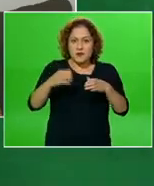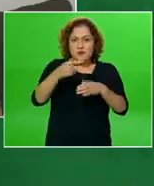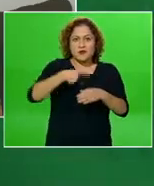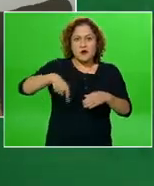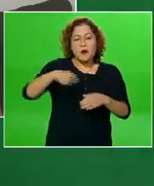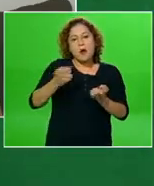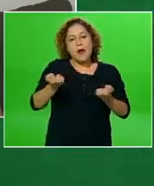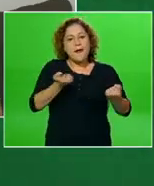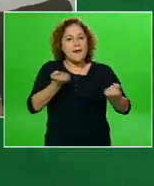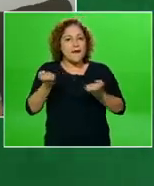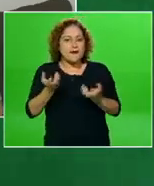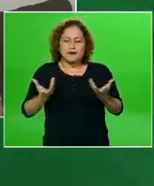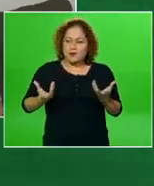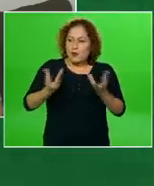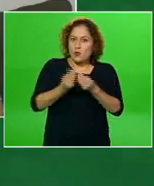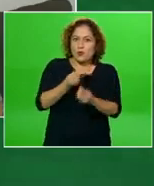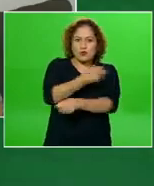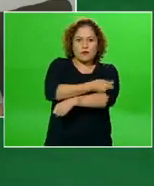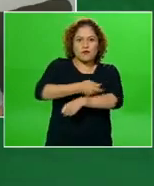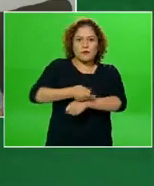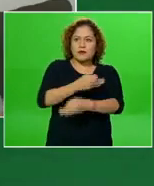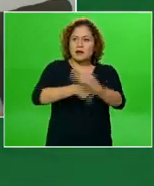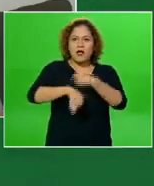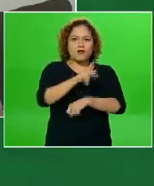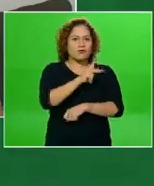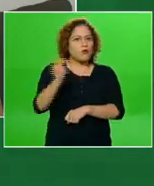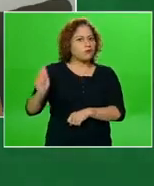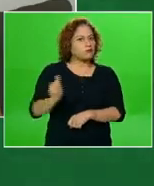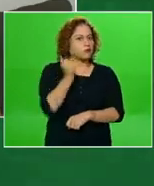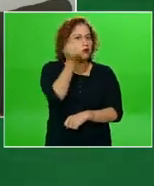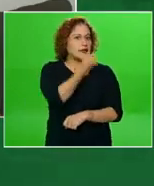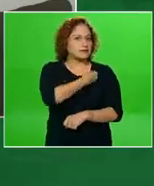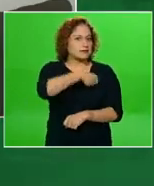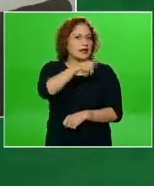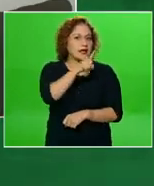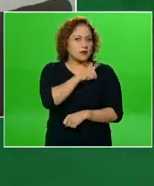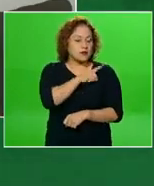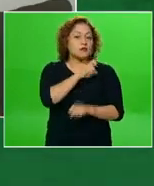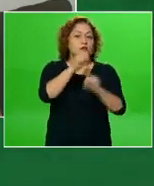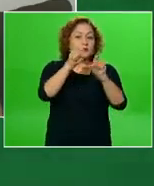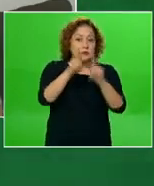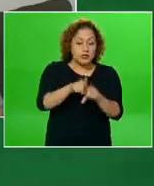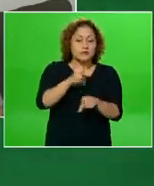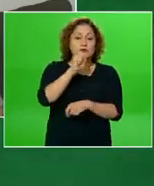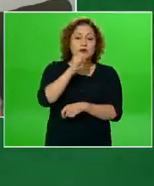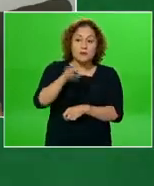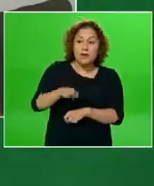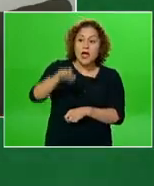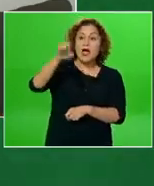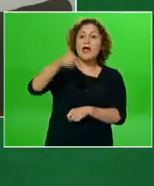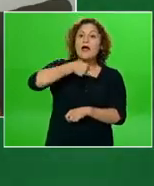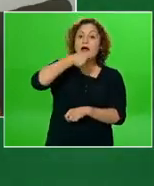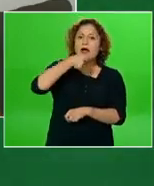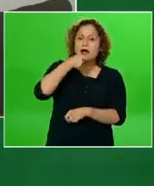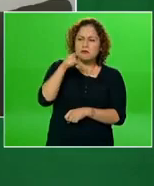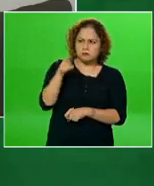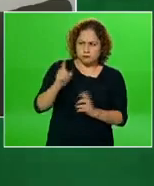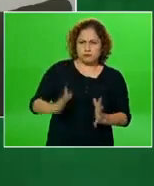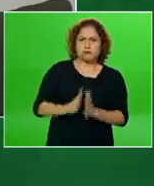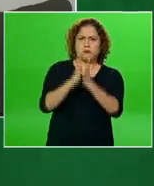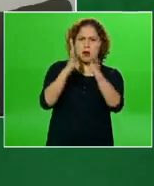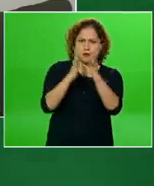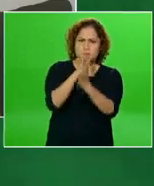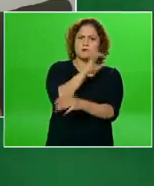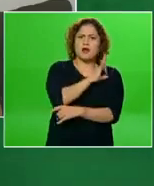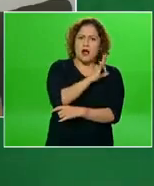beneficiar nuestra salud de la misma manera tuvimos a muchos cuidadores de adultos mayores que también pueden